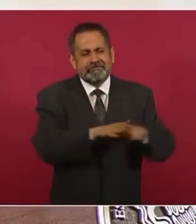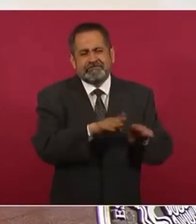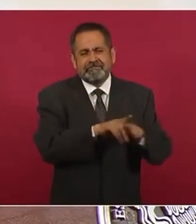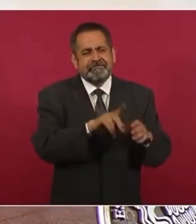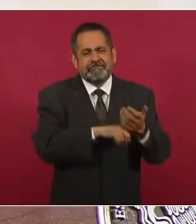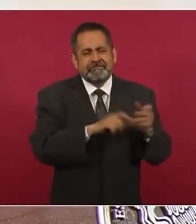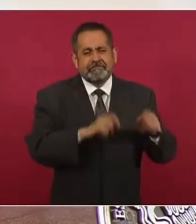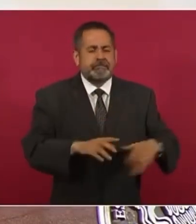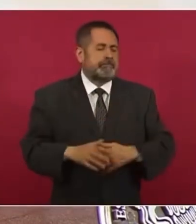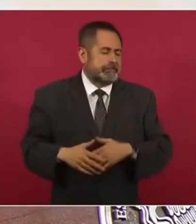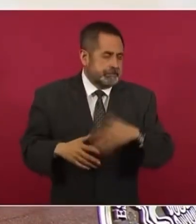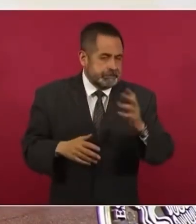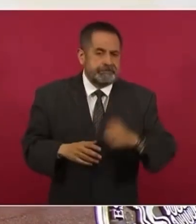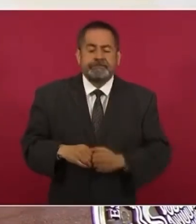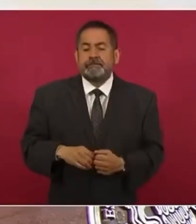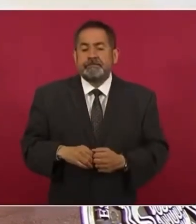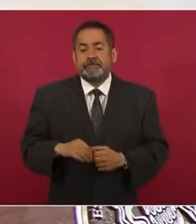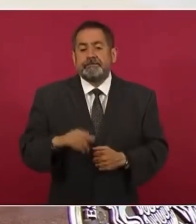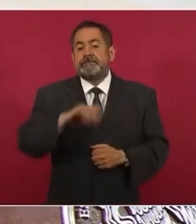Y lo mismo